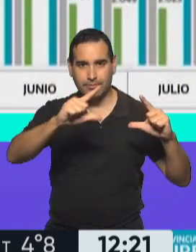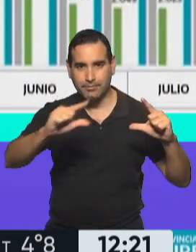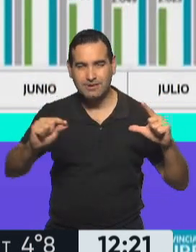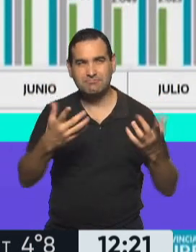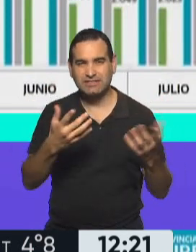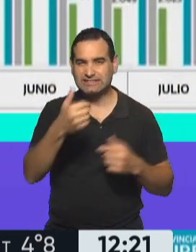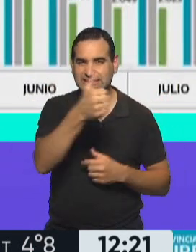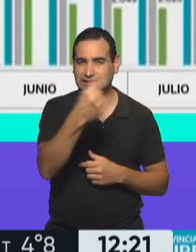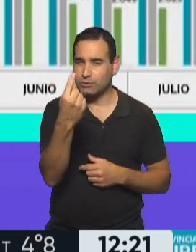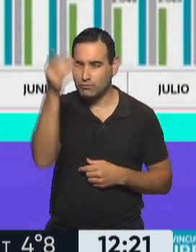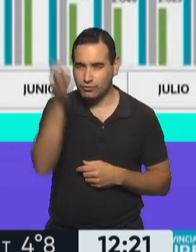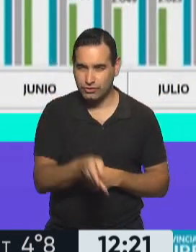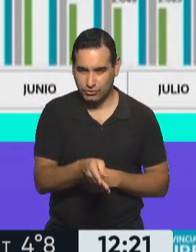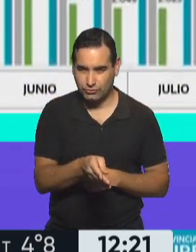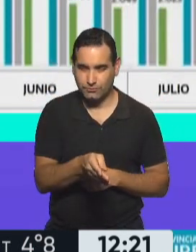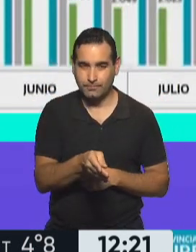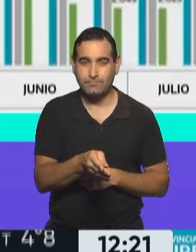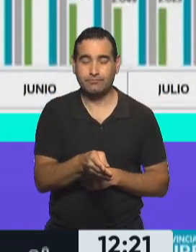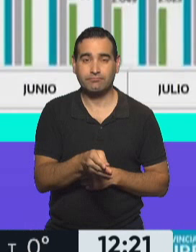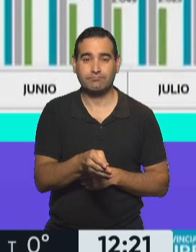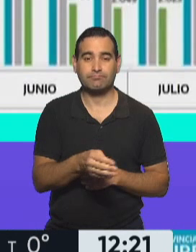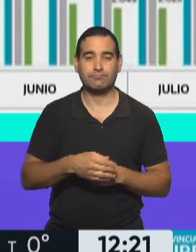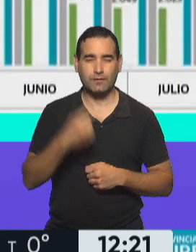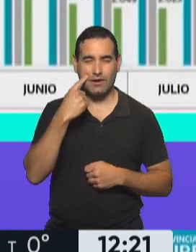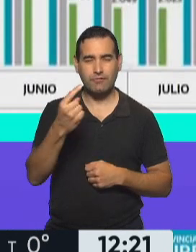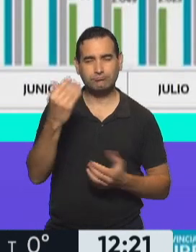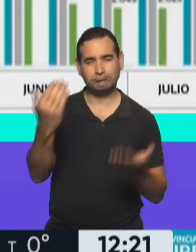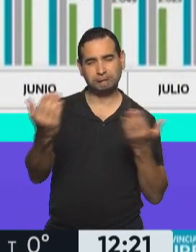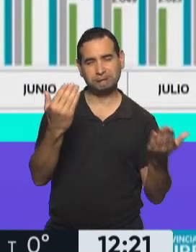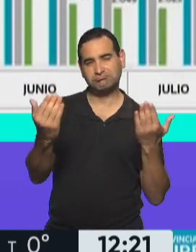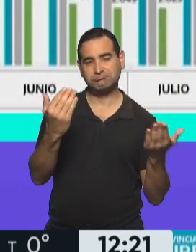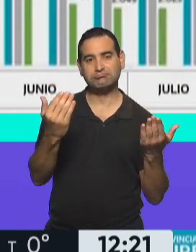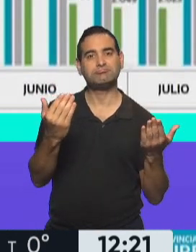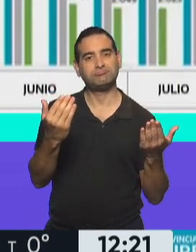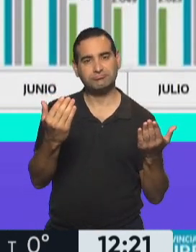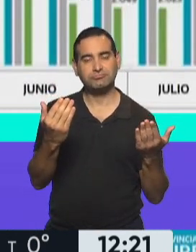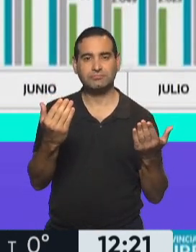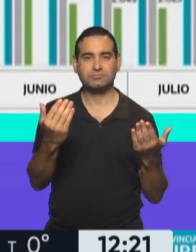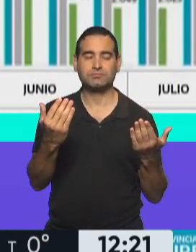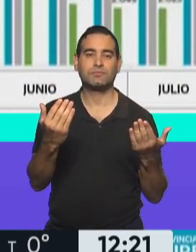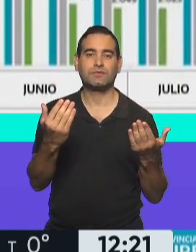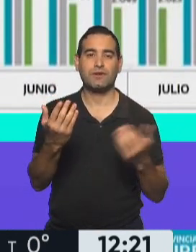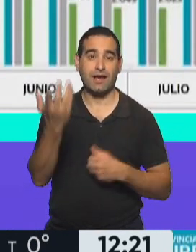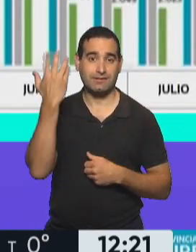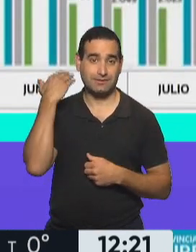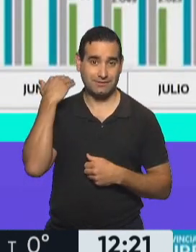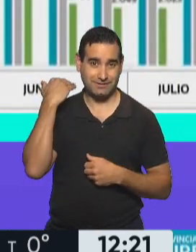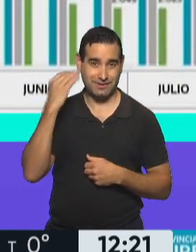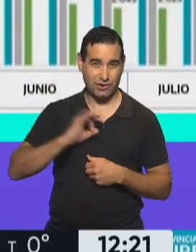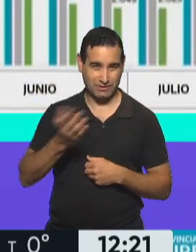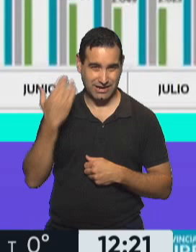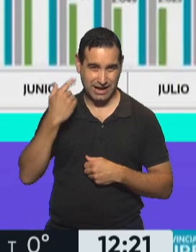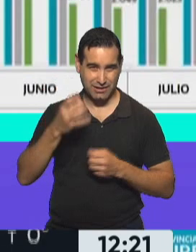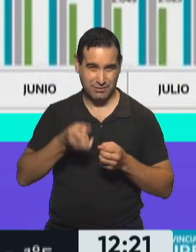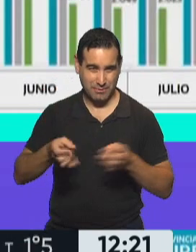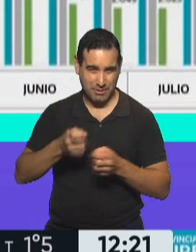de un 61%, y si ustedes los comparan, están por debajo del pico del año pasado,